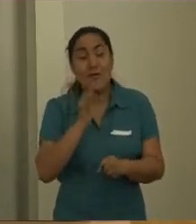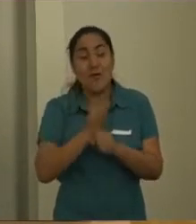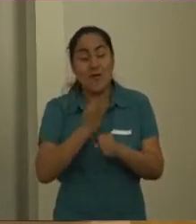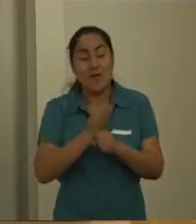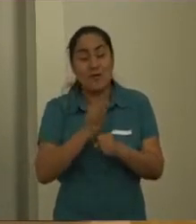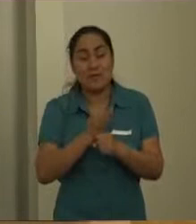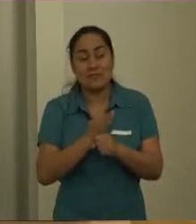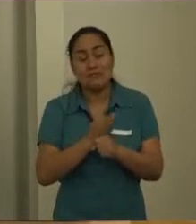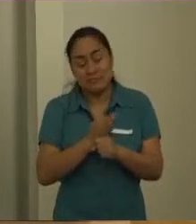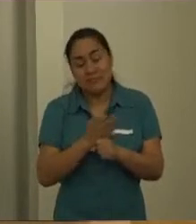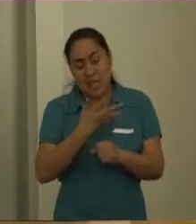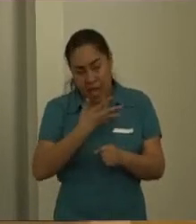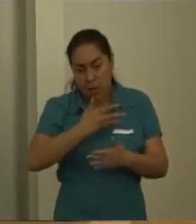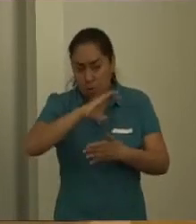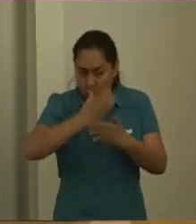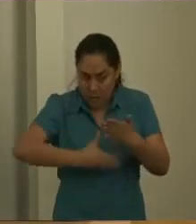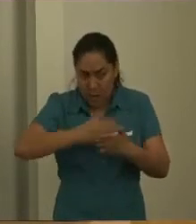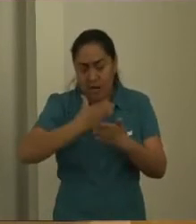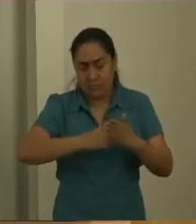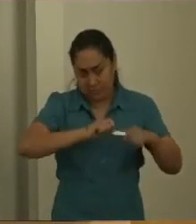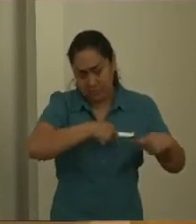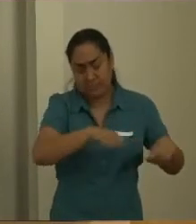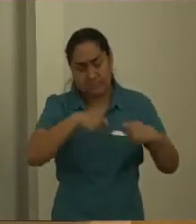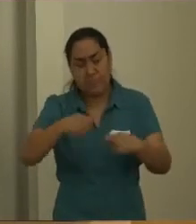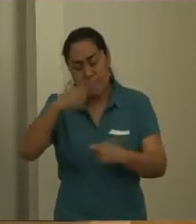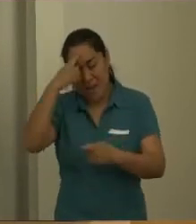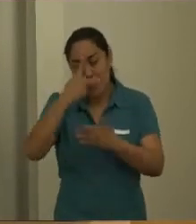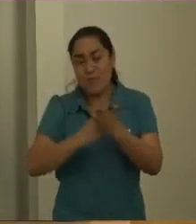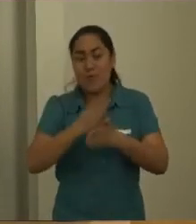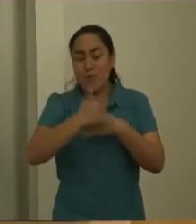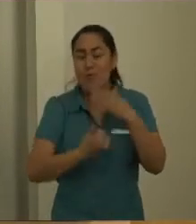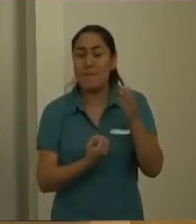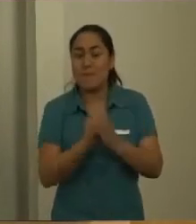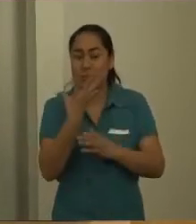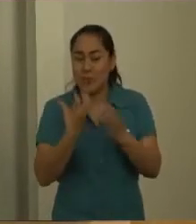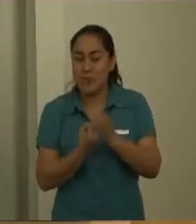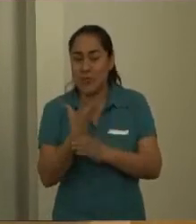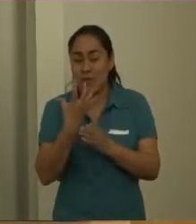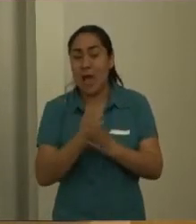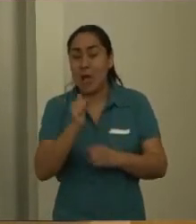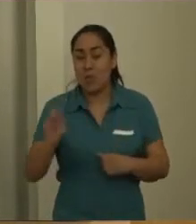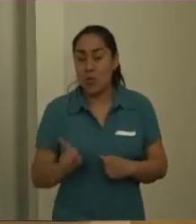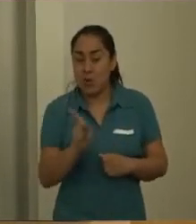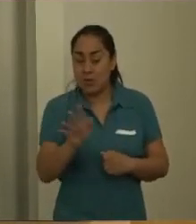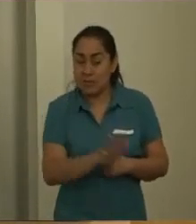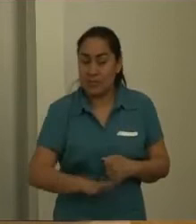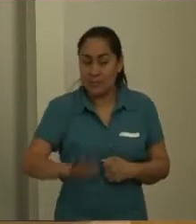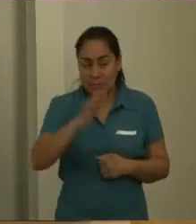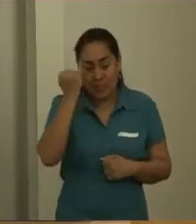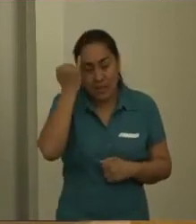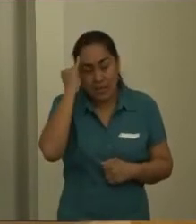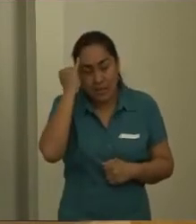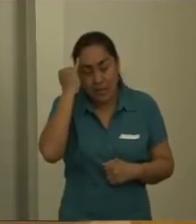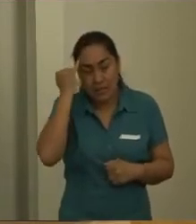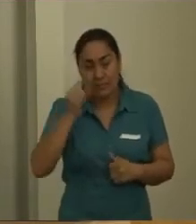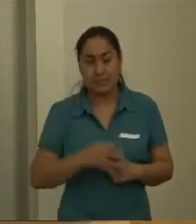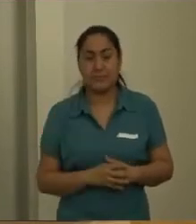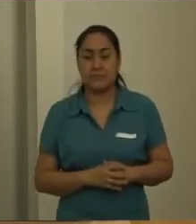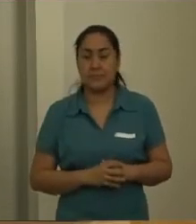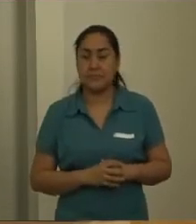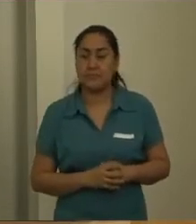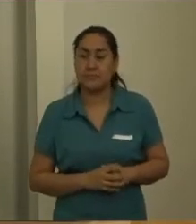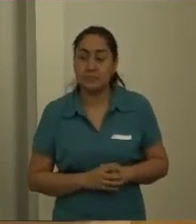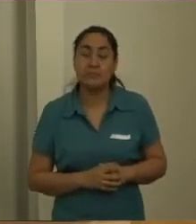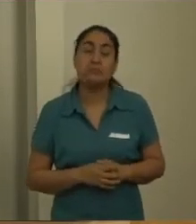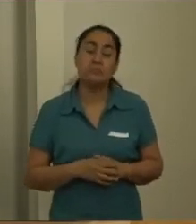4.000 concesiones otorgadas para proyectos en territorios indígenas esto es según carta crítica una fuente